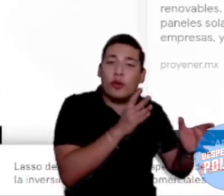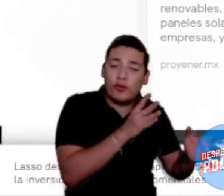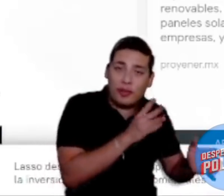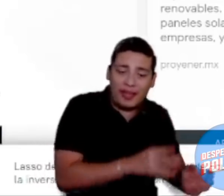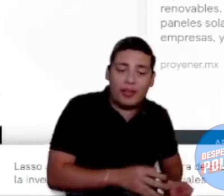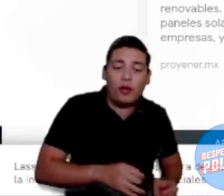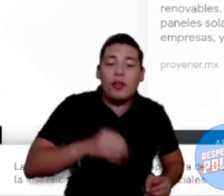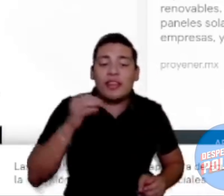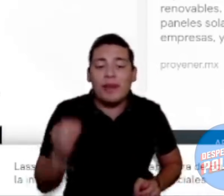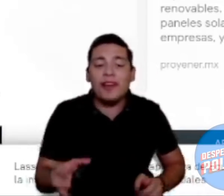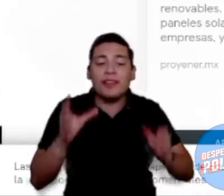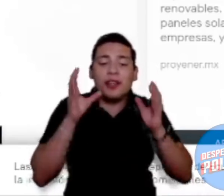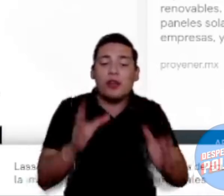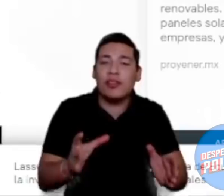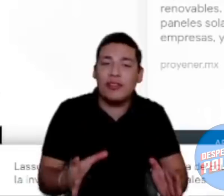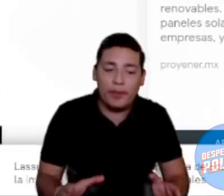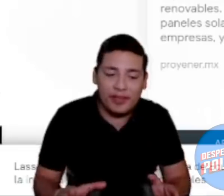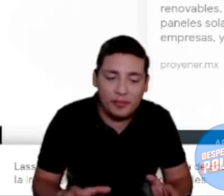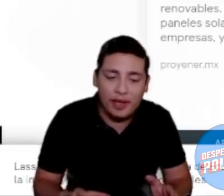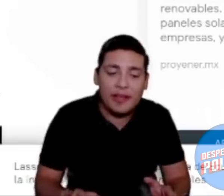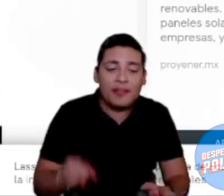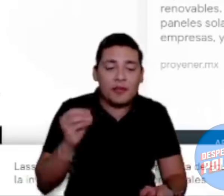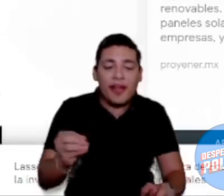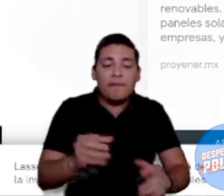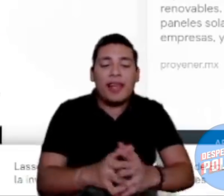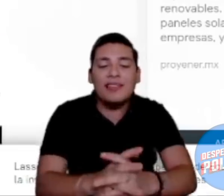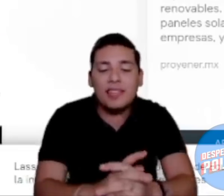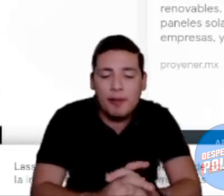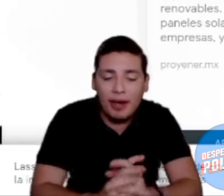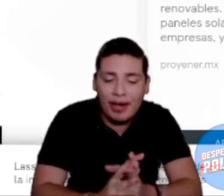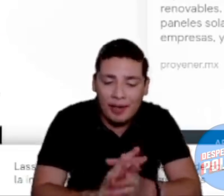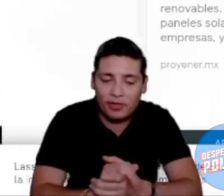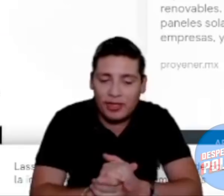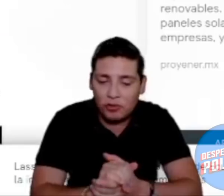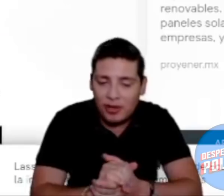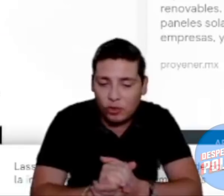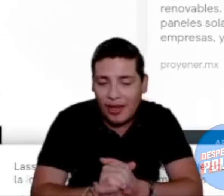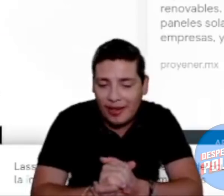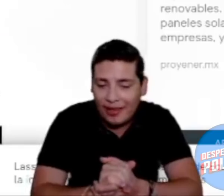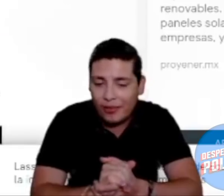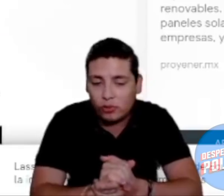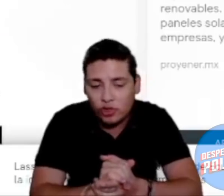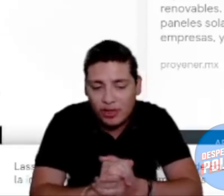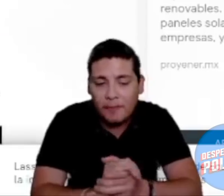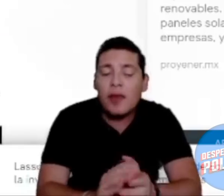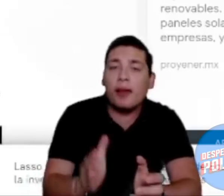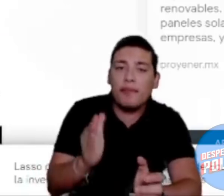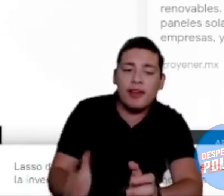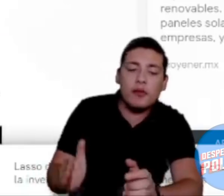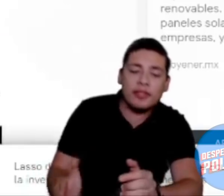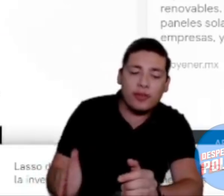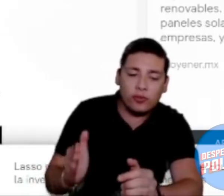Altos Hornos de México, Telmex y otras empresas más. Si bien el sistema bancario se nacionalizó en la década de los 80,